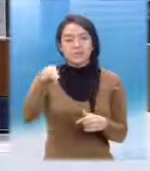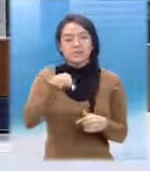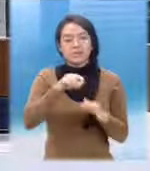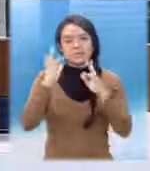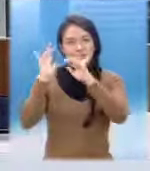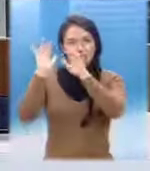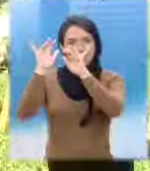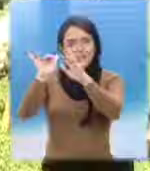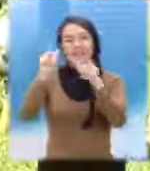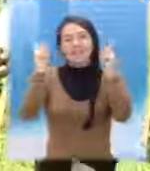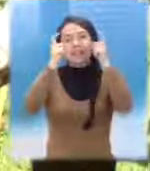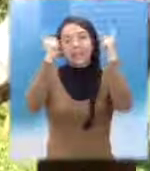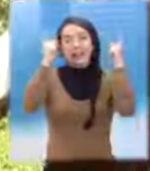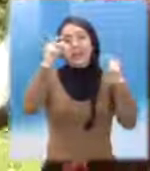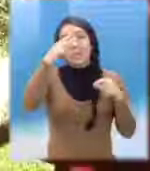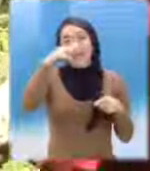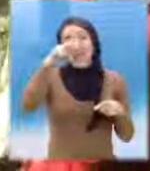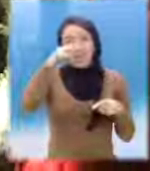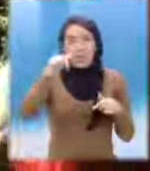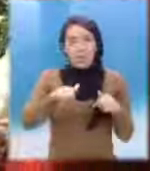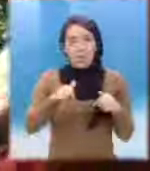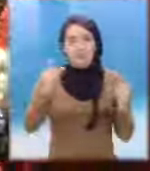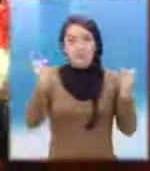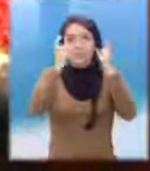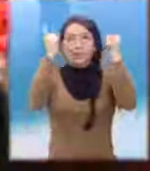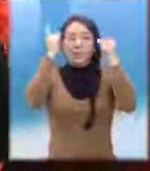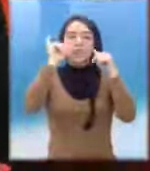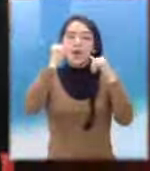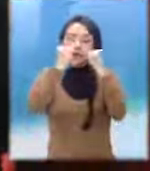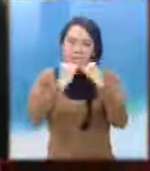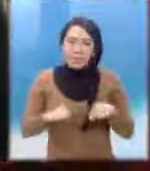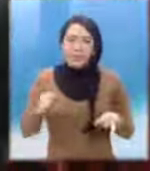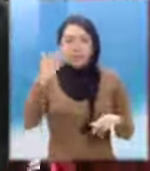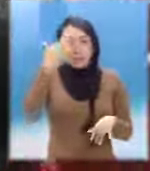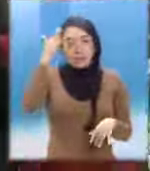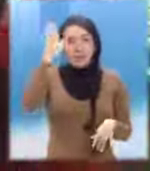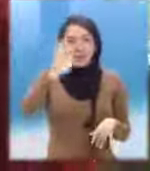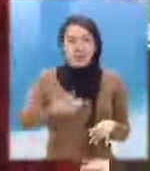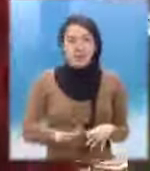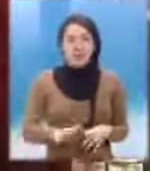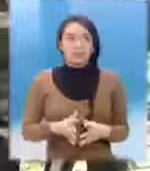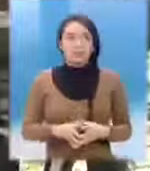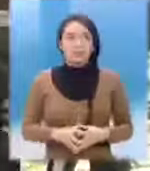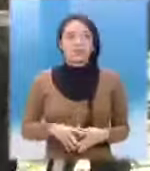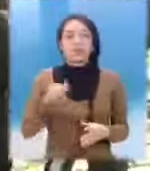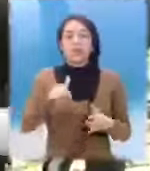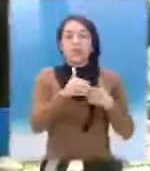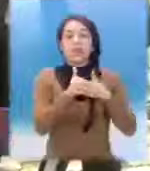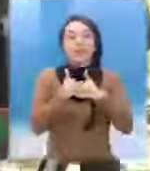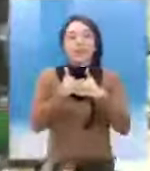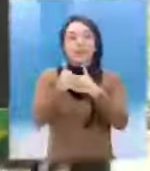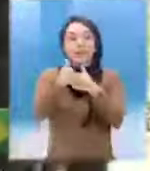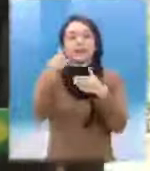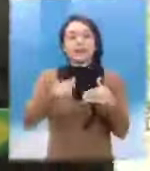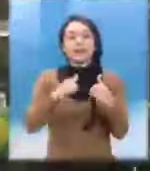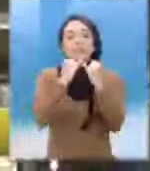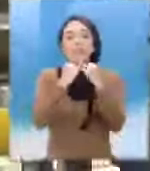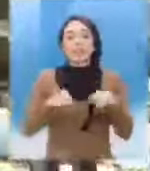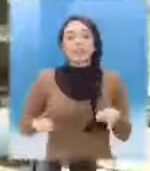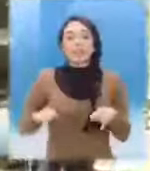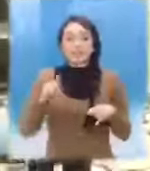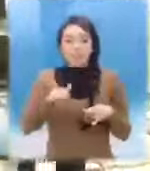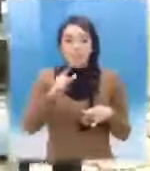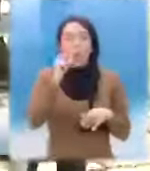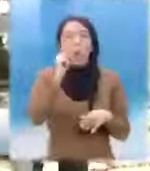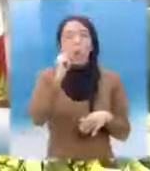Costilla. Con ofrendas florales fue recordado Miguel Hidalgo y Costilla, líder de las luchas independentistas de México.